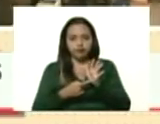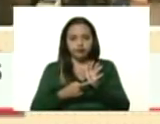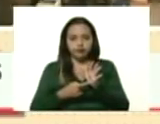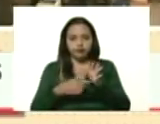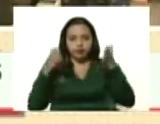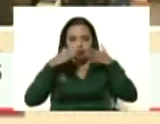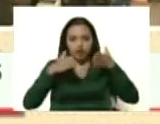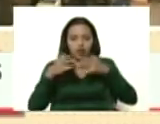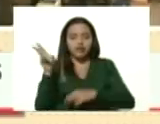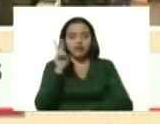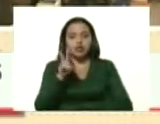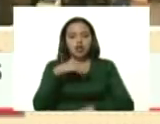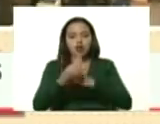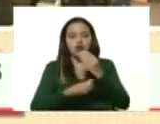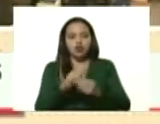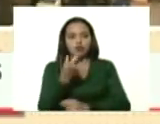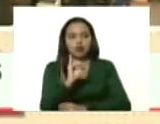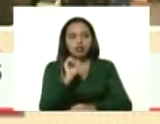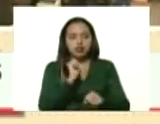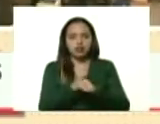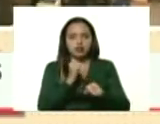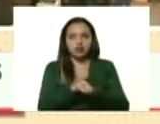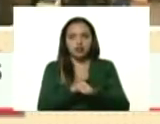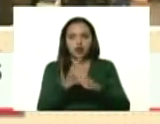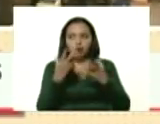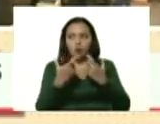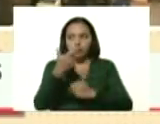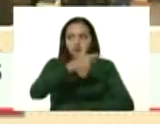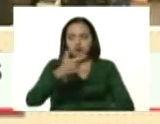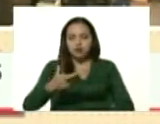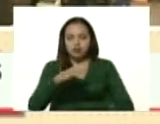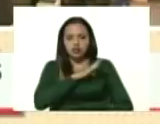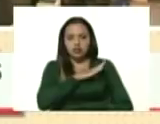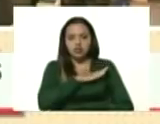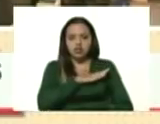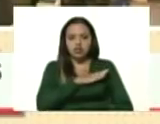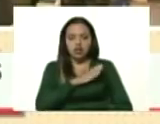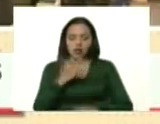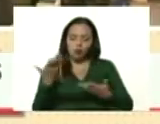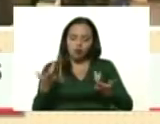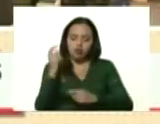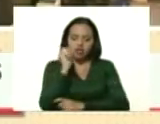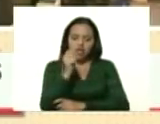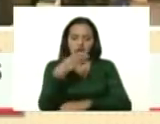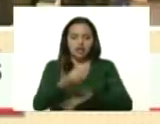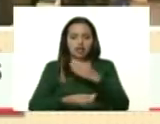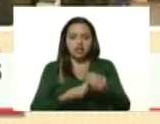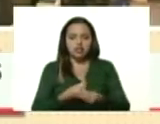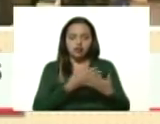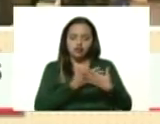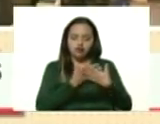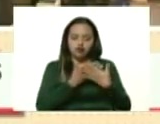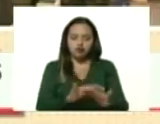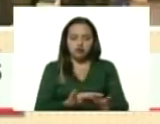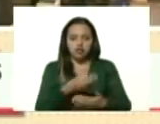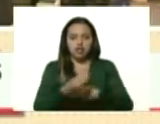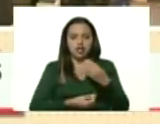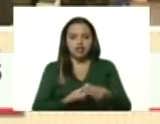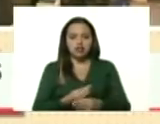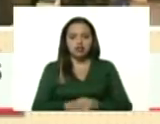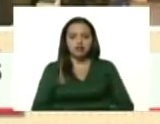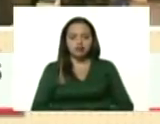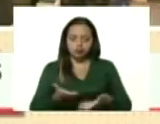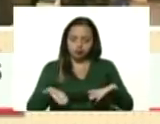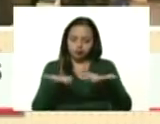orientación a Venezuela de cómo están trabajando, cuántos miembros tienen, cuáles son las tareas que cumplen y la disposición y moral que tienen. Adelante,